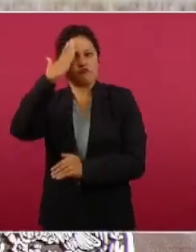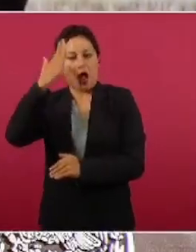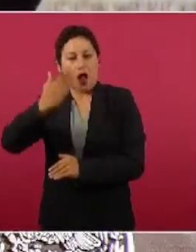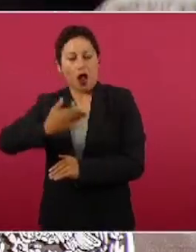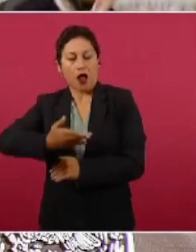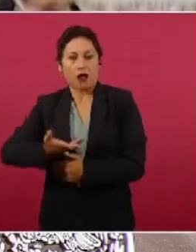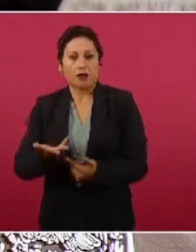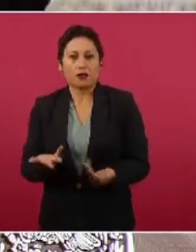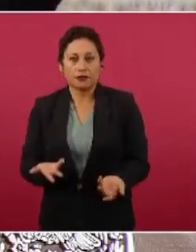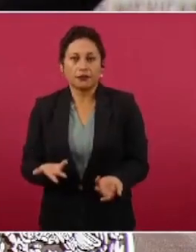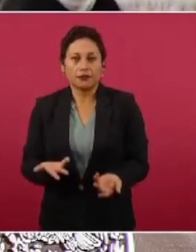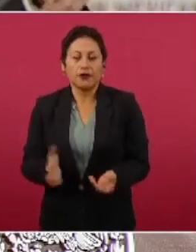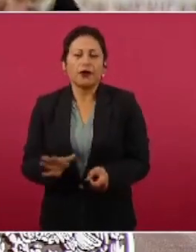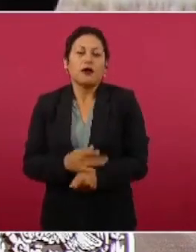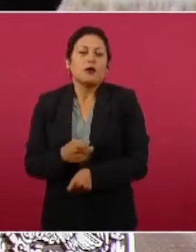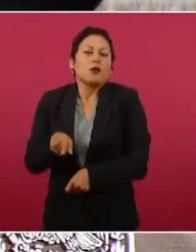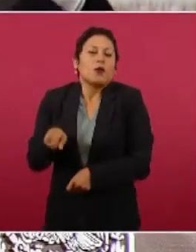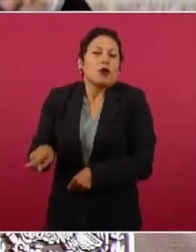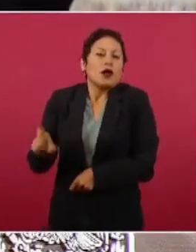de que iba a seguir él